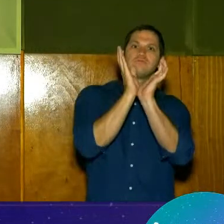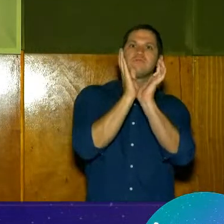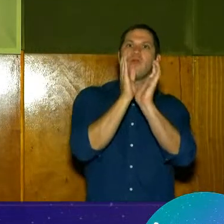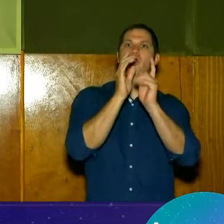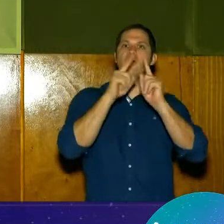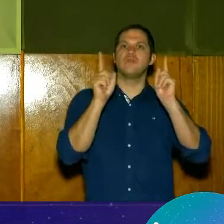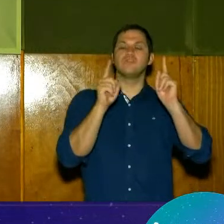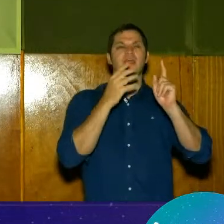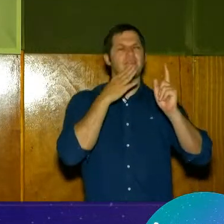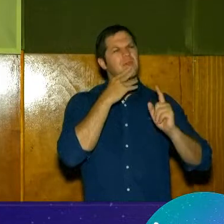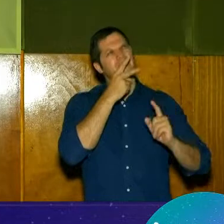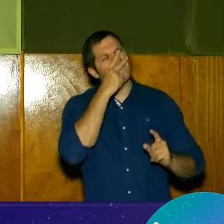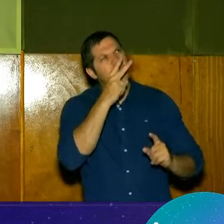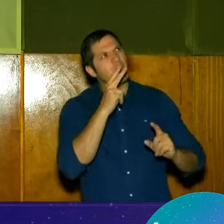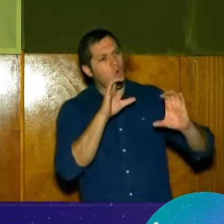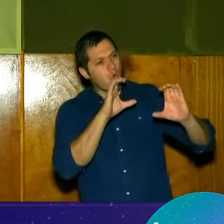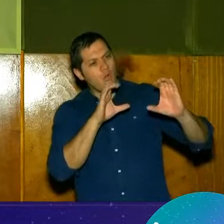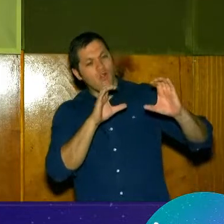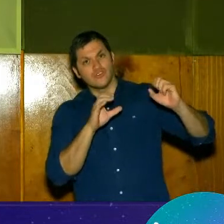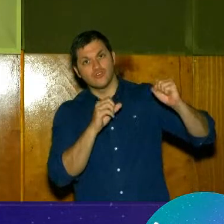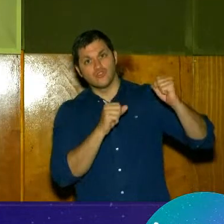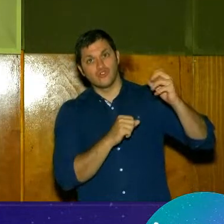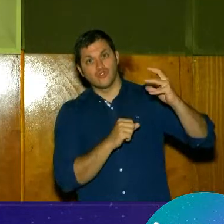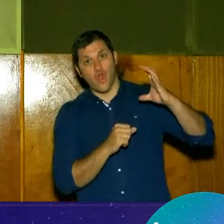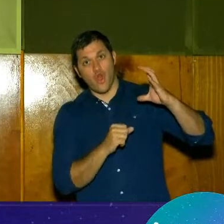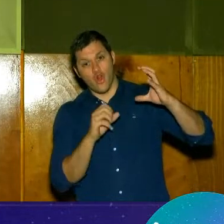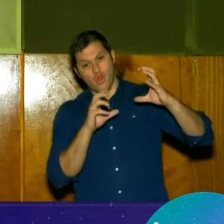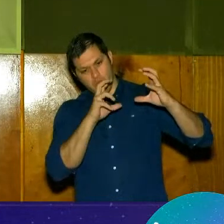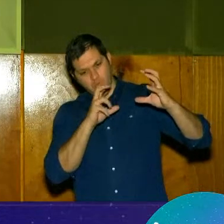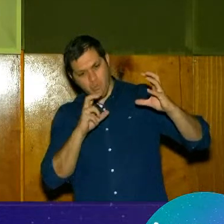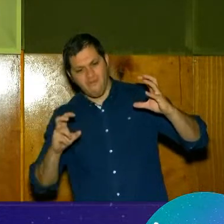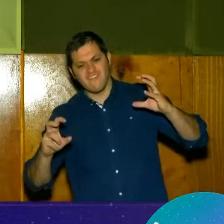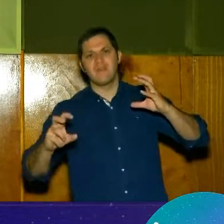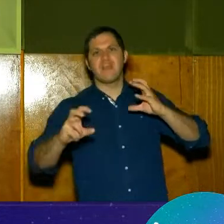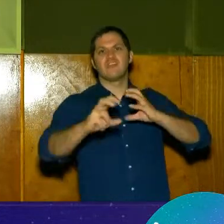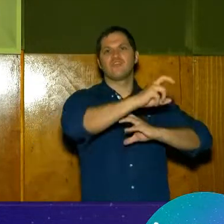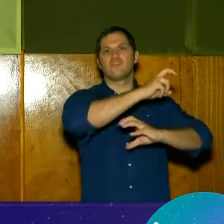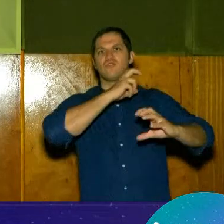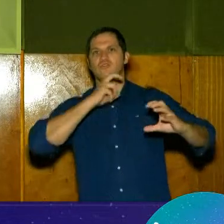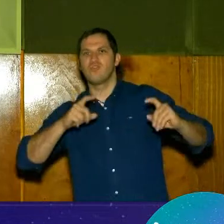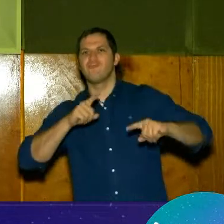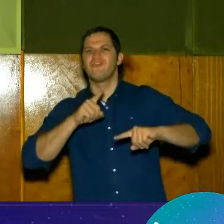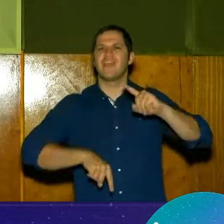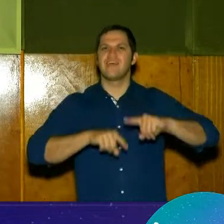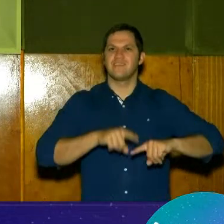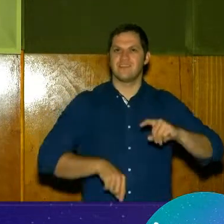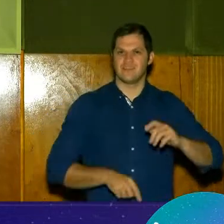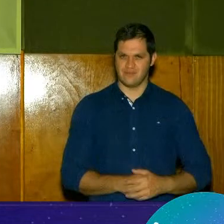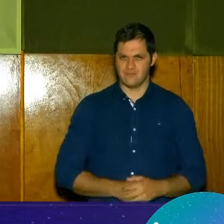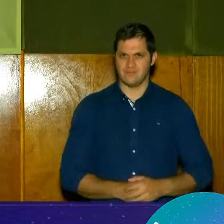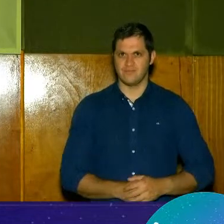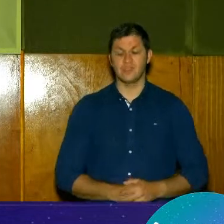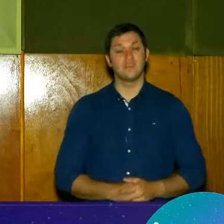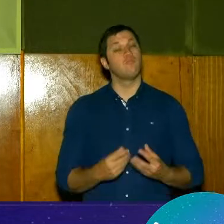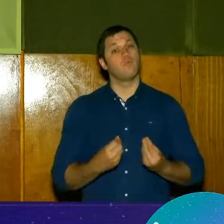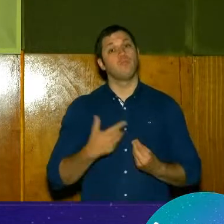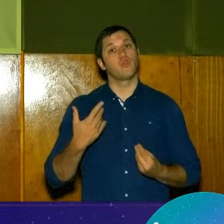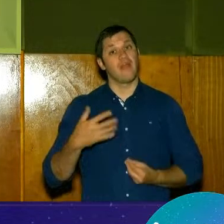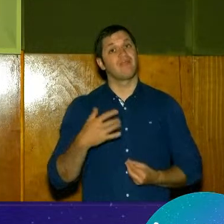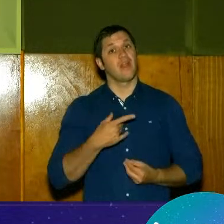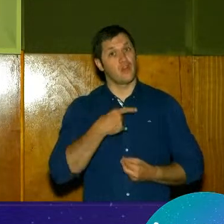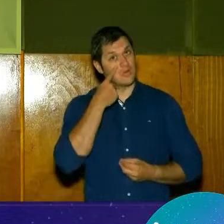cuando la luna es nueva o la luna es llena efectivamente nuestro